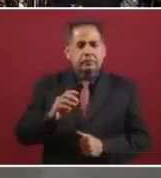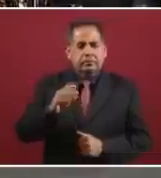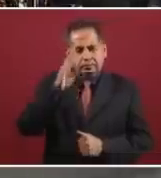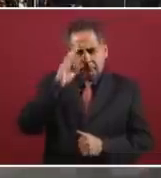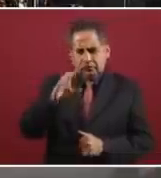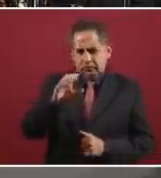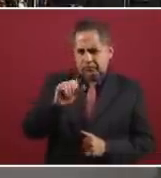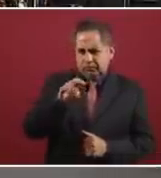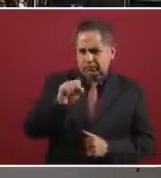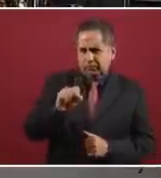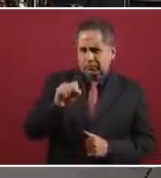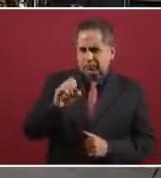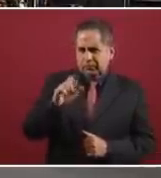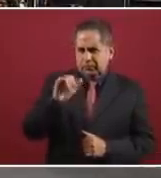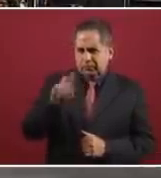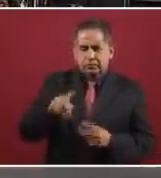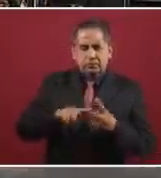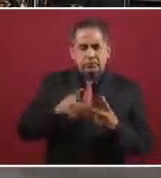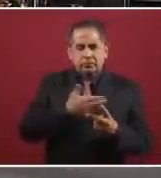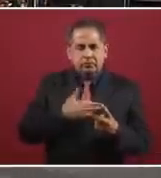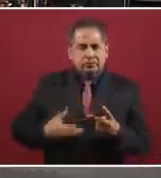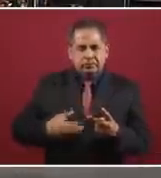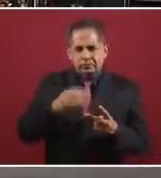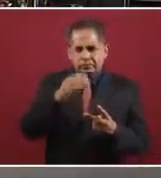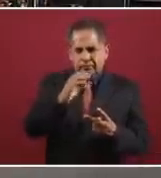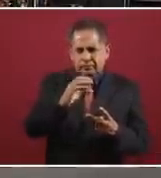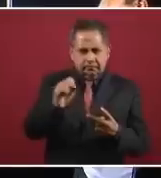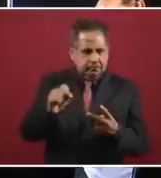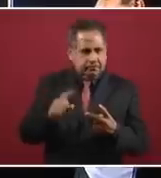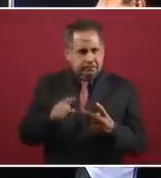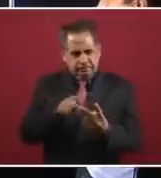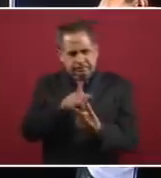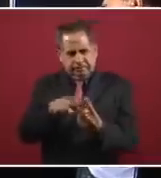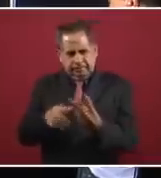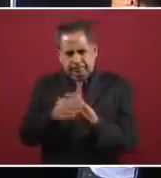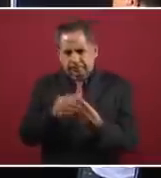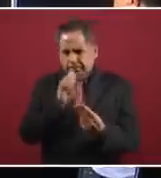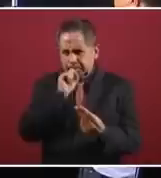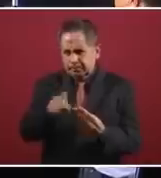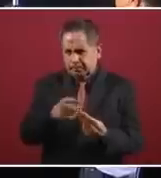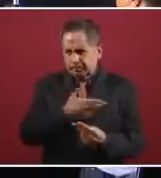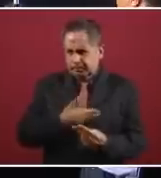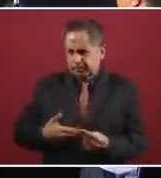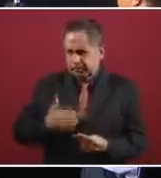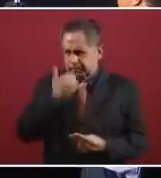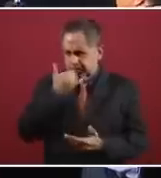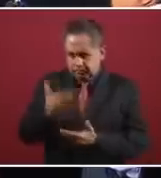al presidente del CCE. Es la misma pregunta. Presidente,